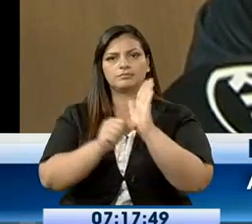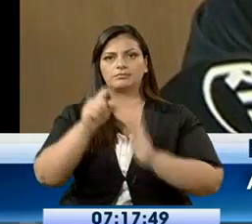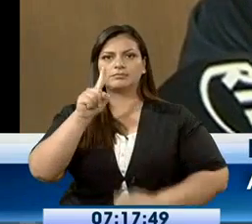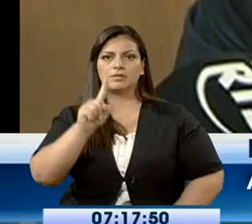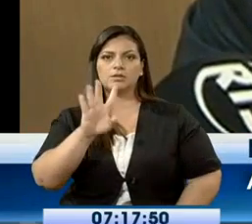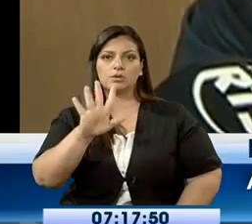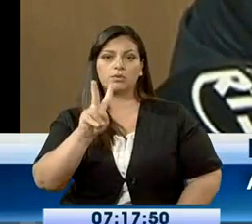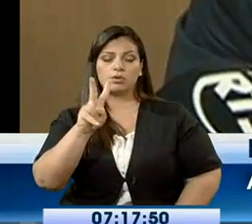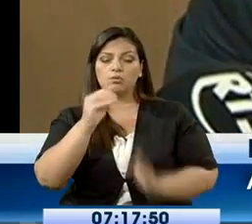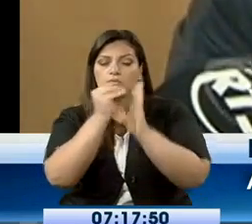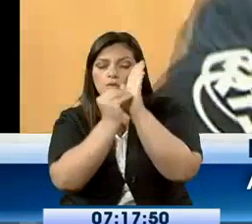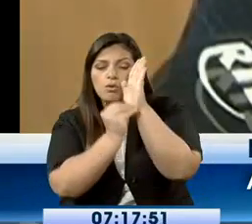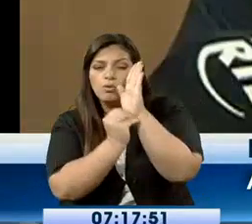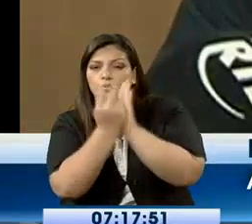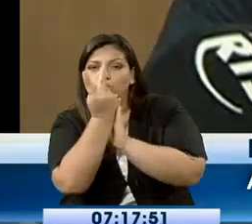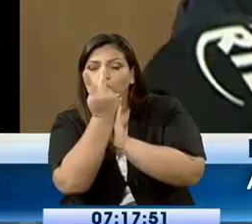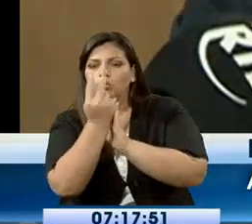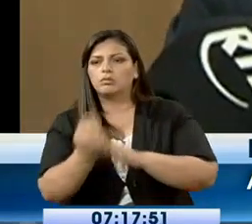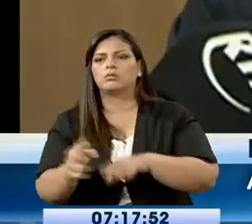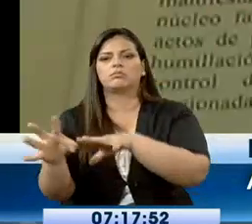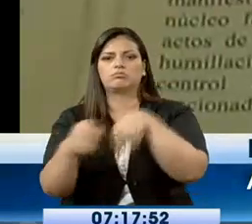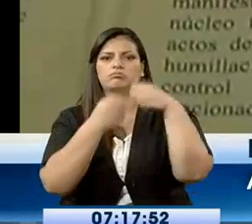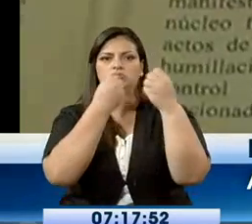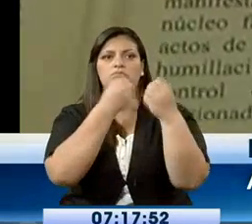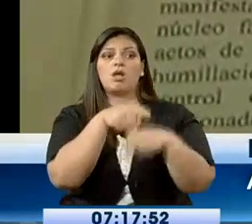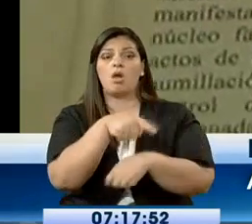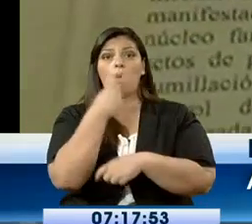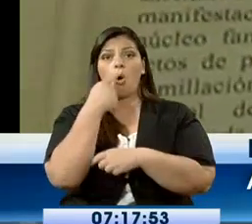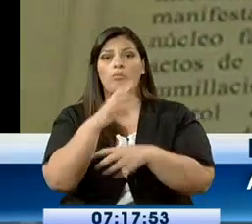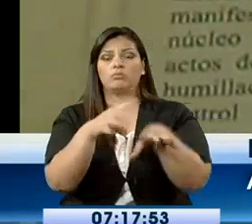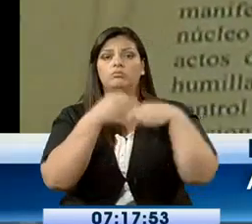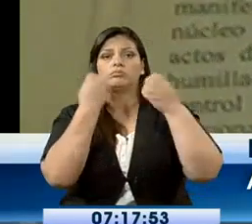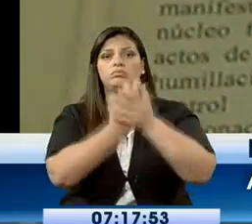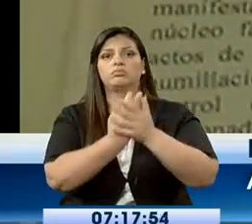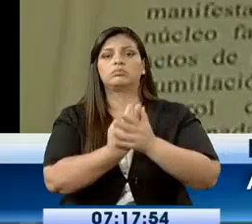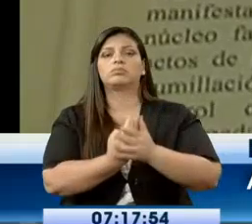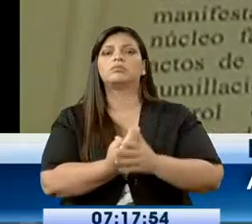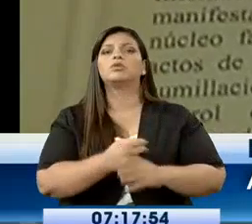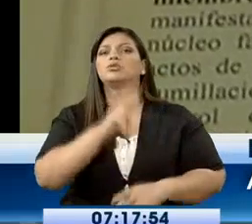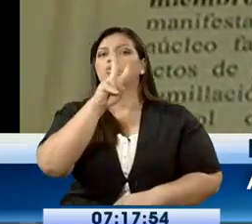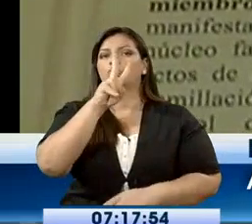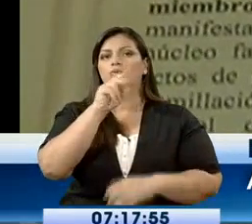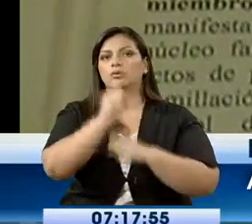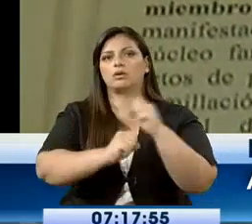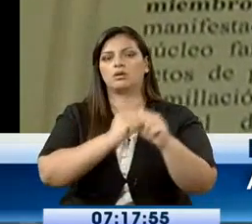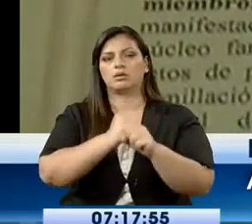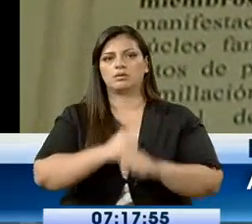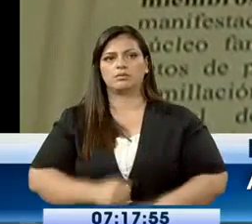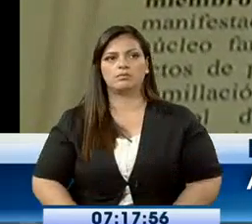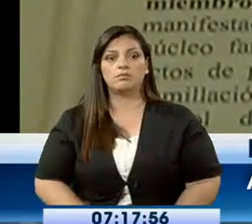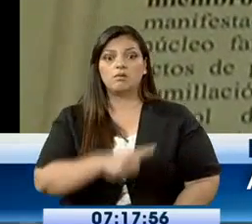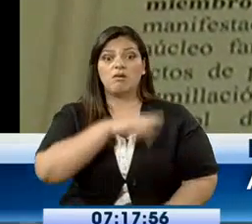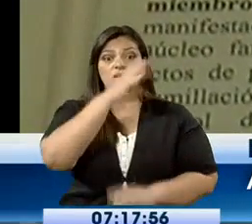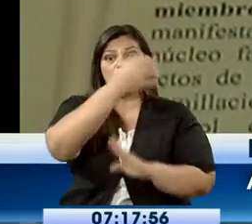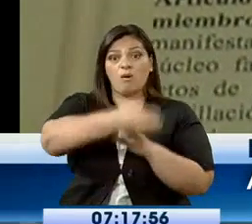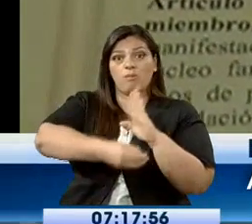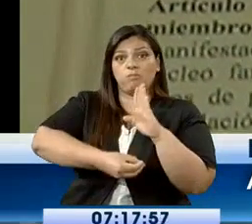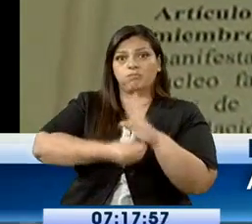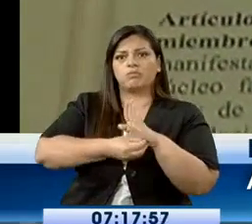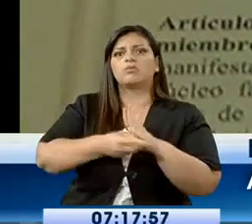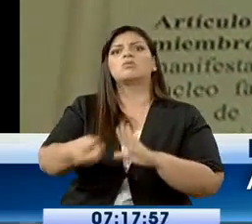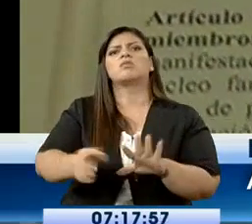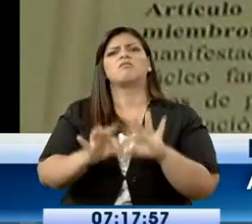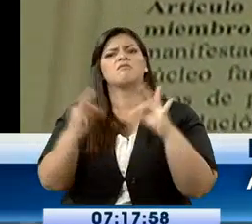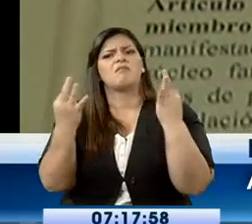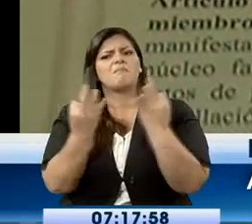pena va de 2 meses a 1 año. Pero esta pena se agrava en 1/3, de conformidad al 156, cuando se trata de miembros del